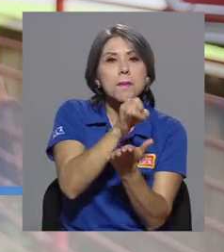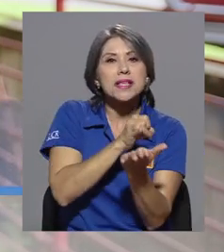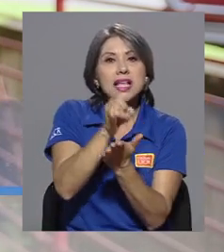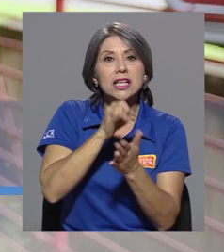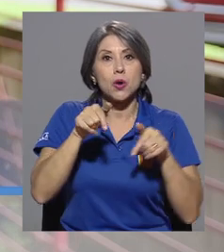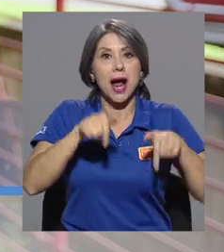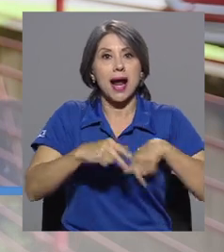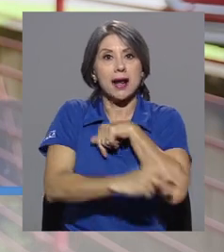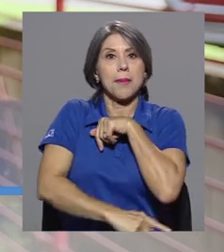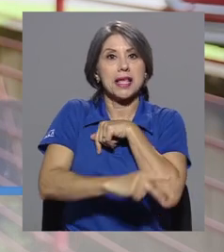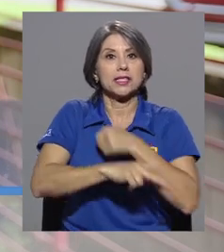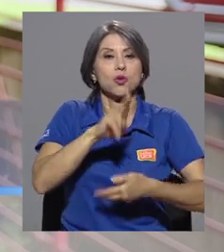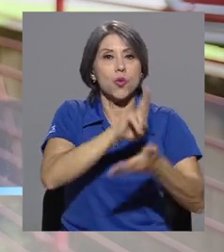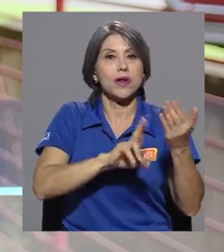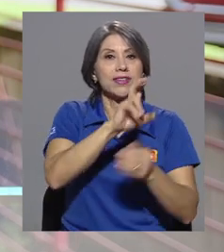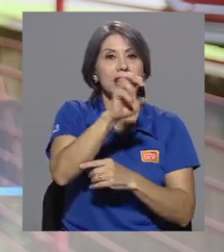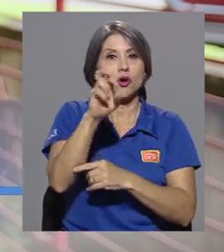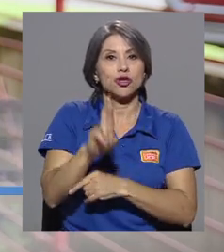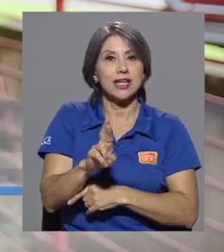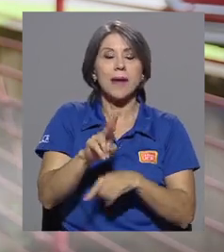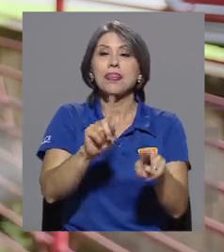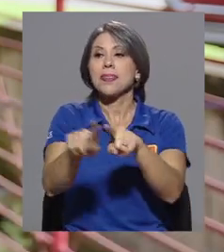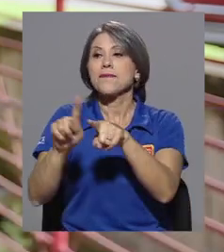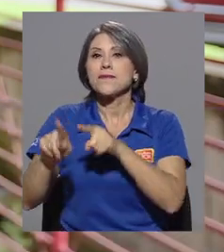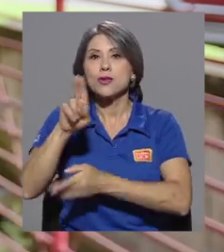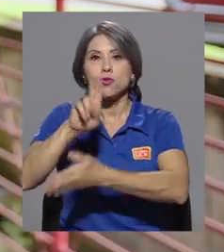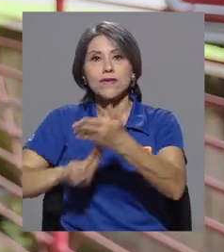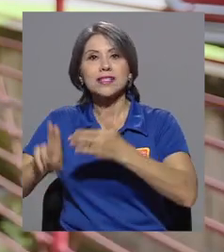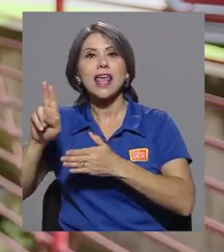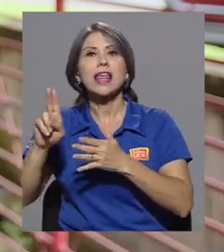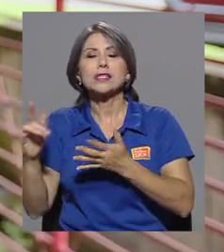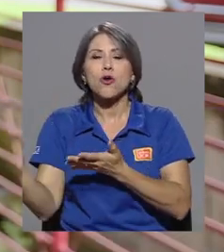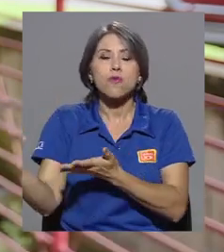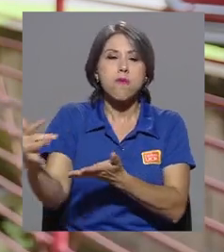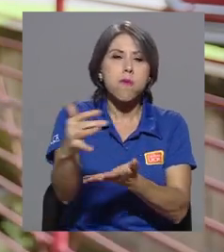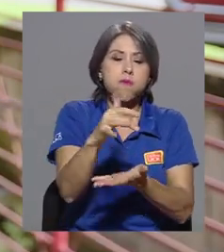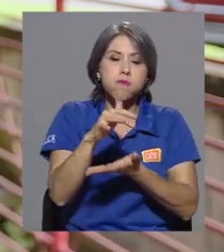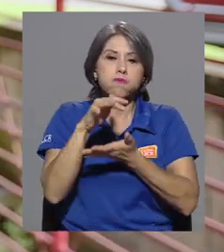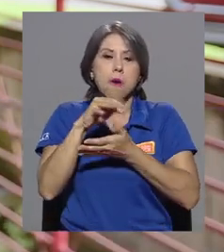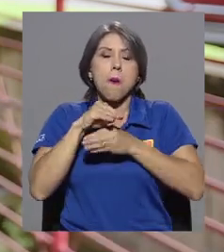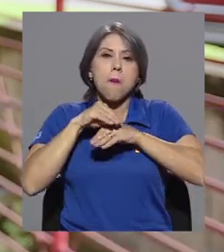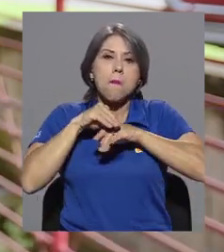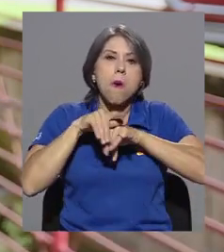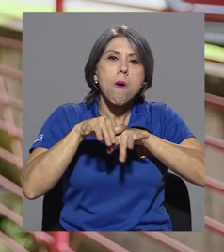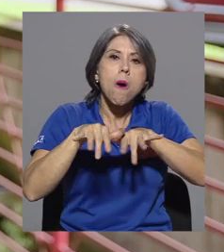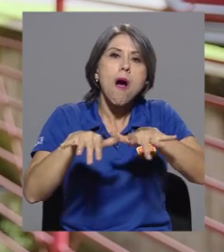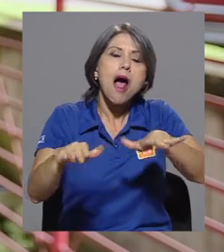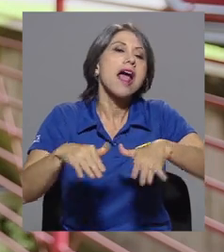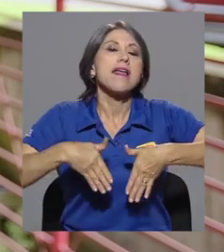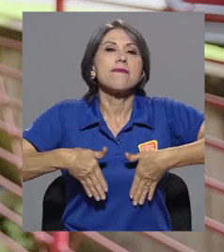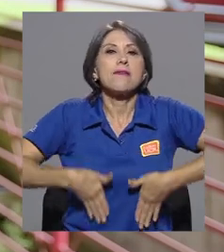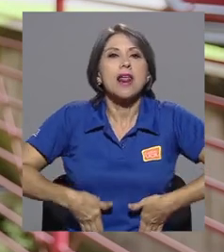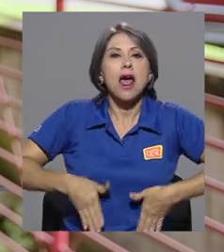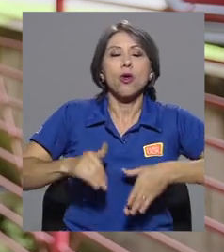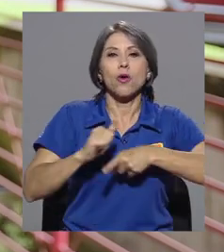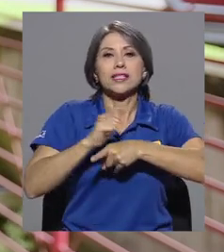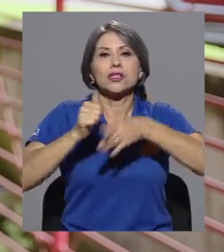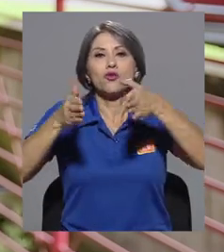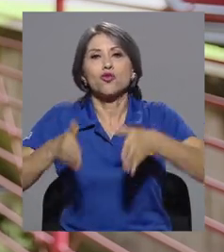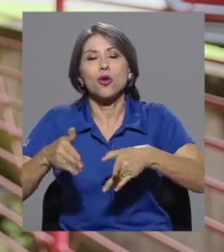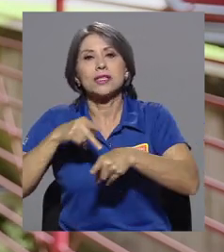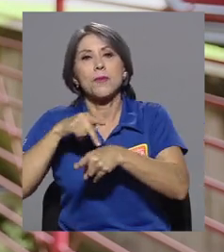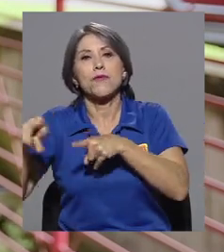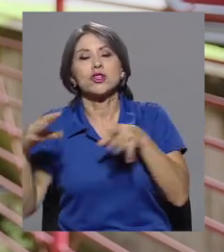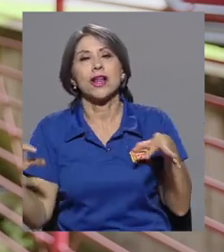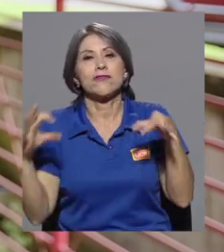la Universidad de Costa Rica como en otras universidades, para difundirla a los entrenadores, instructores y todos los profesionales